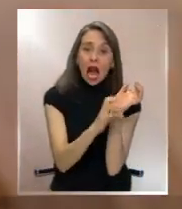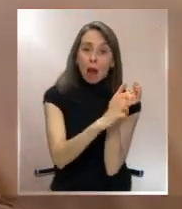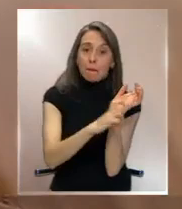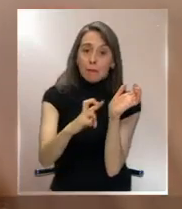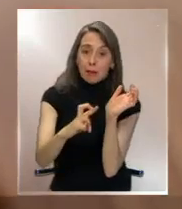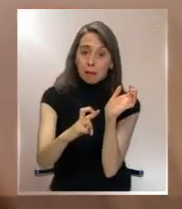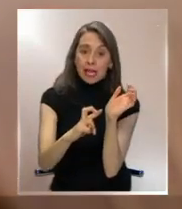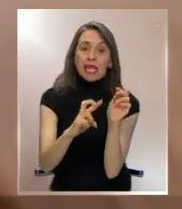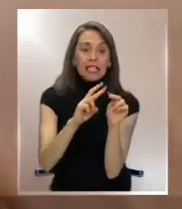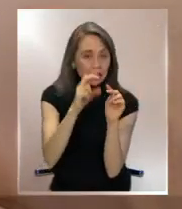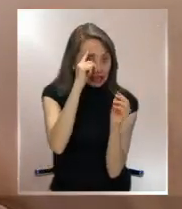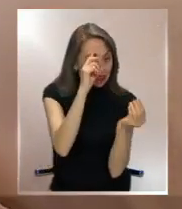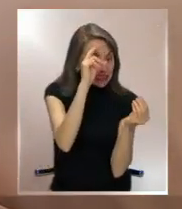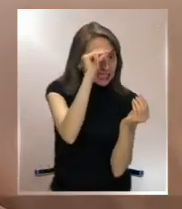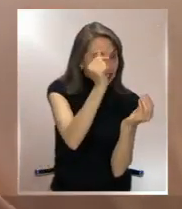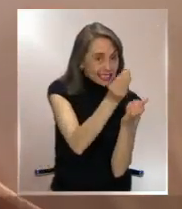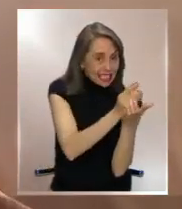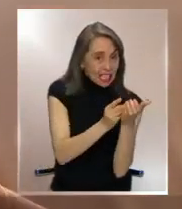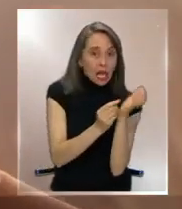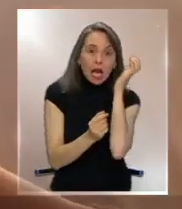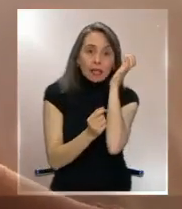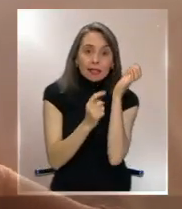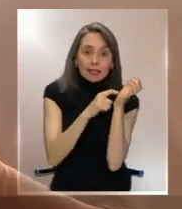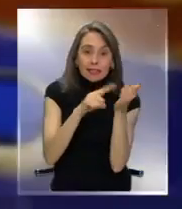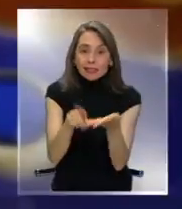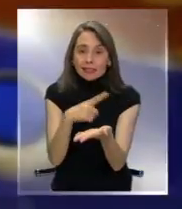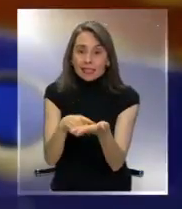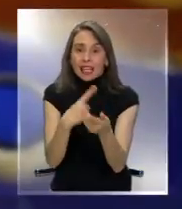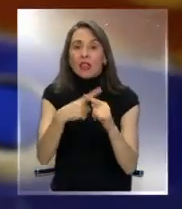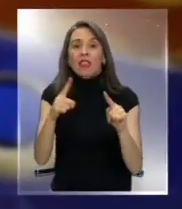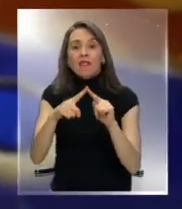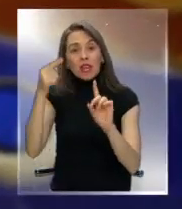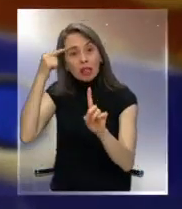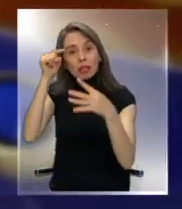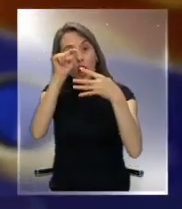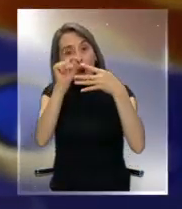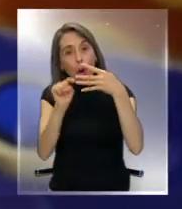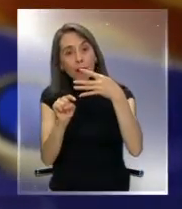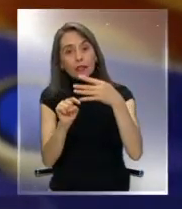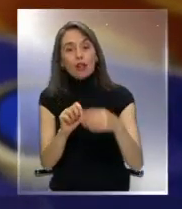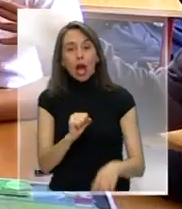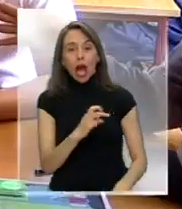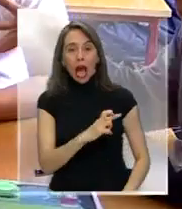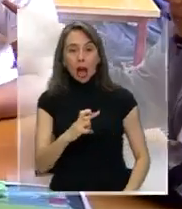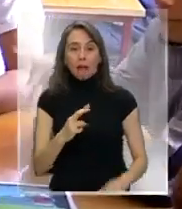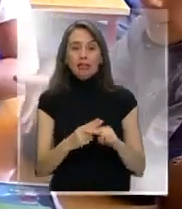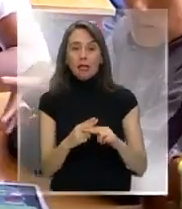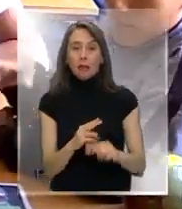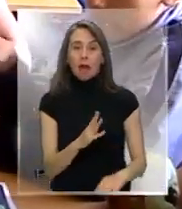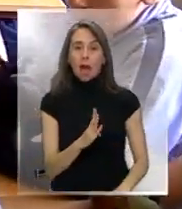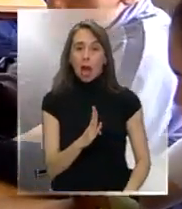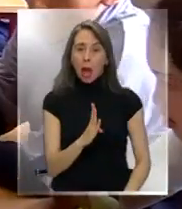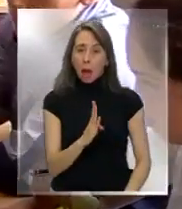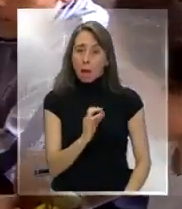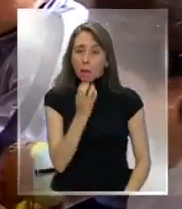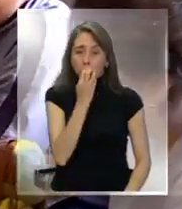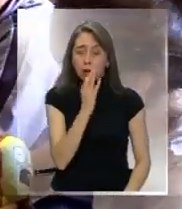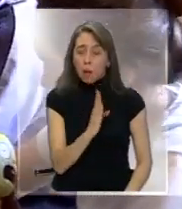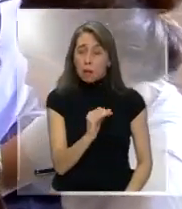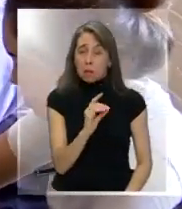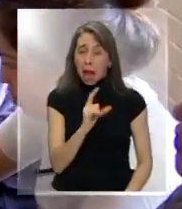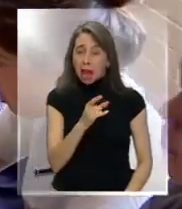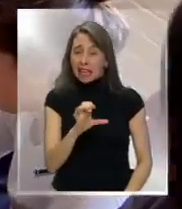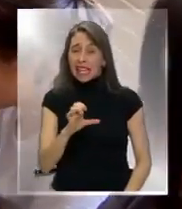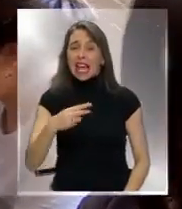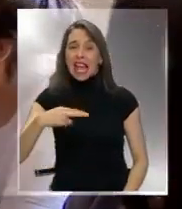ser utilizada en dispositivos móviles con variados objetivos. La app Batch Heroes los combina a ambos con el fin de